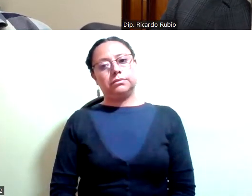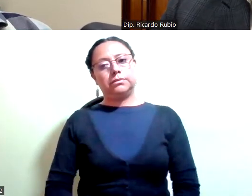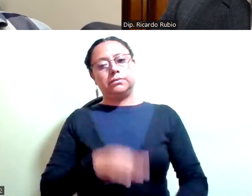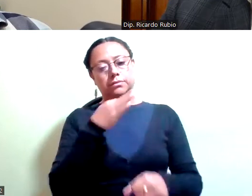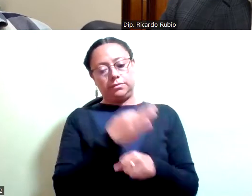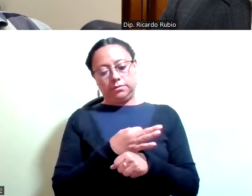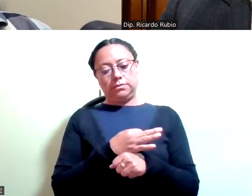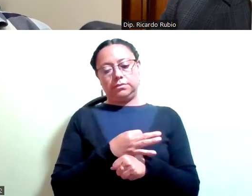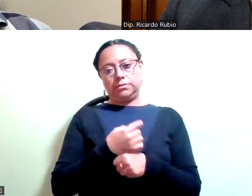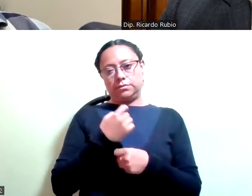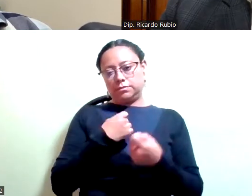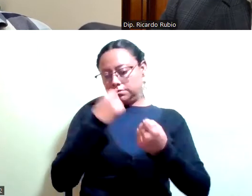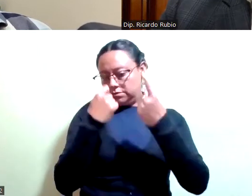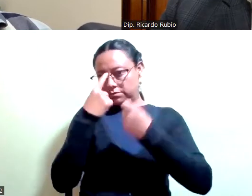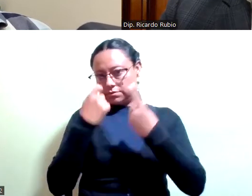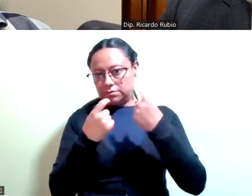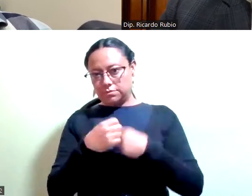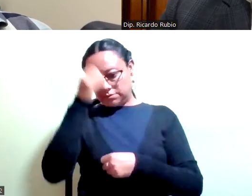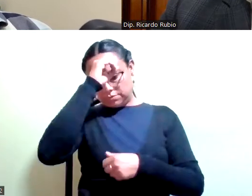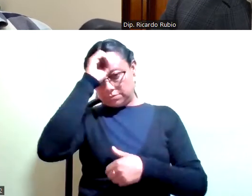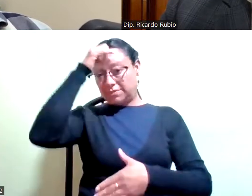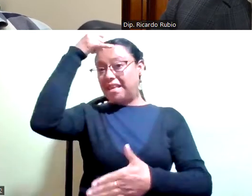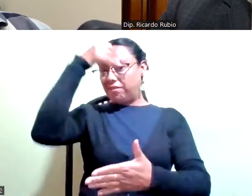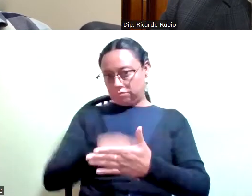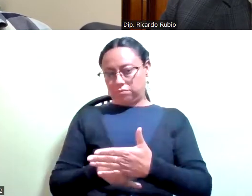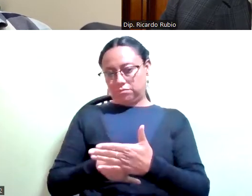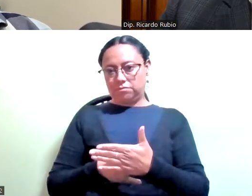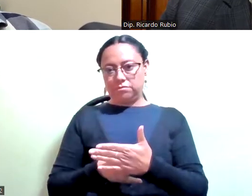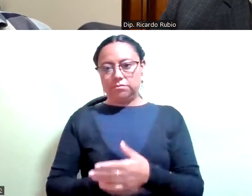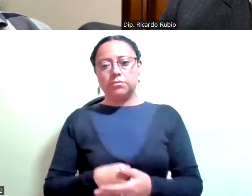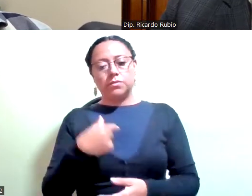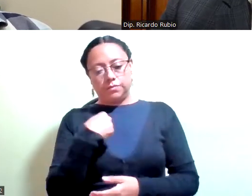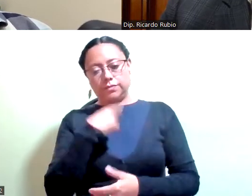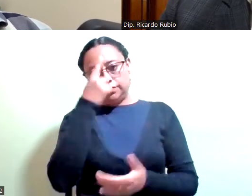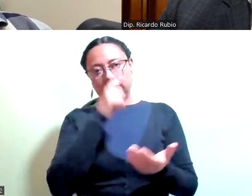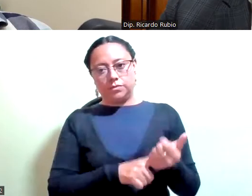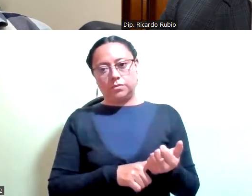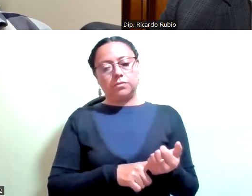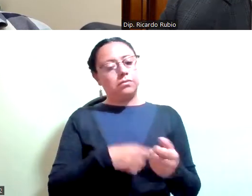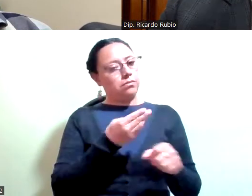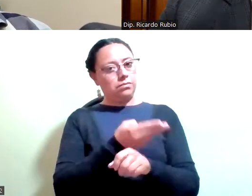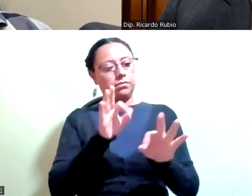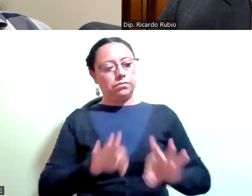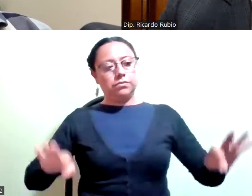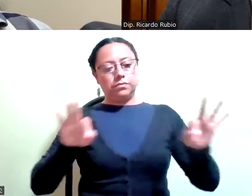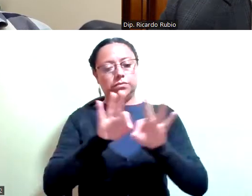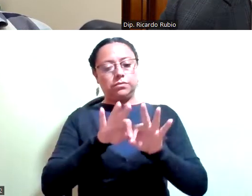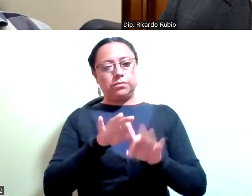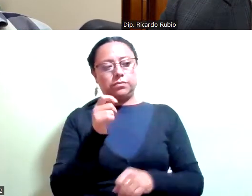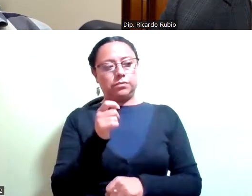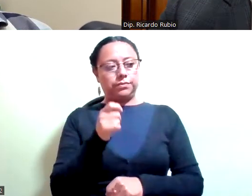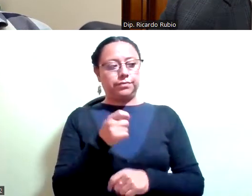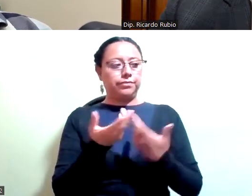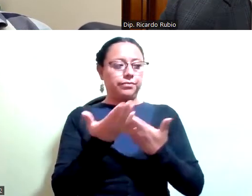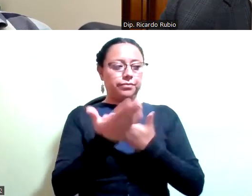de forma, de fondo, que me parecen a un servidor pues bastante relevantes. La